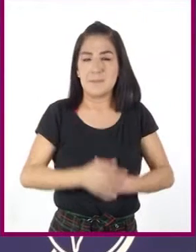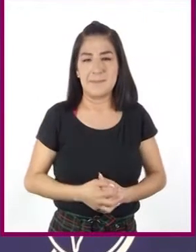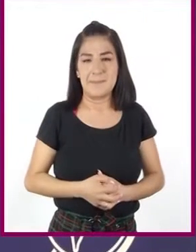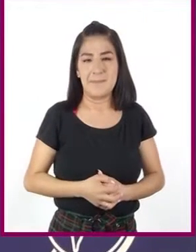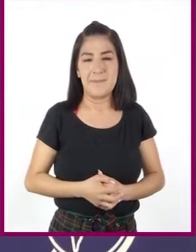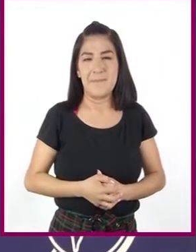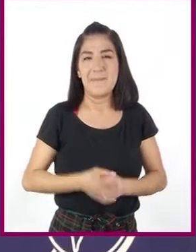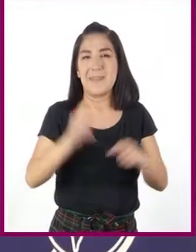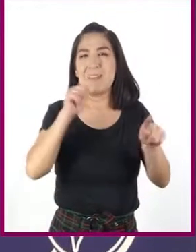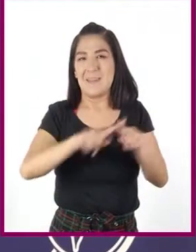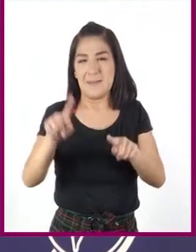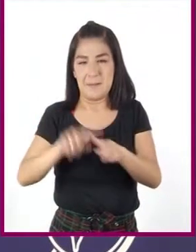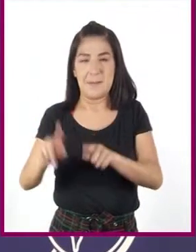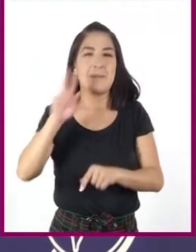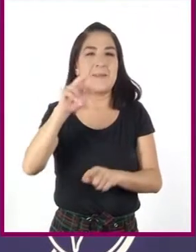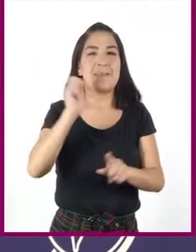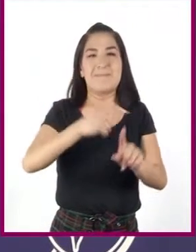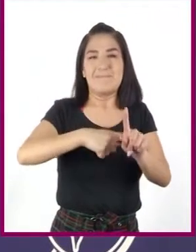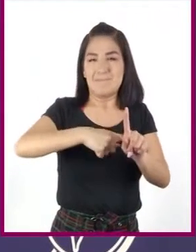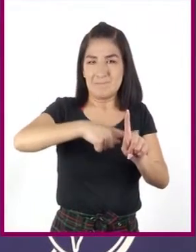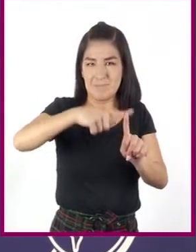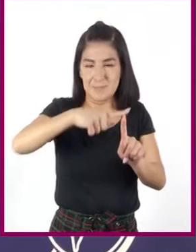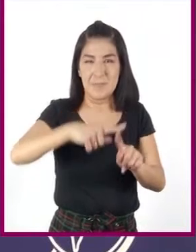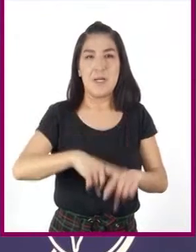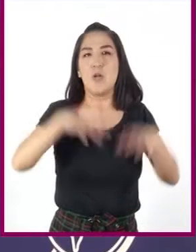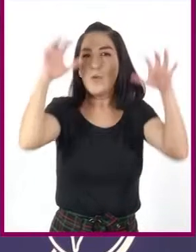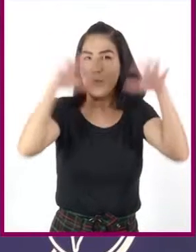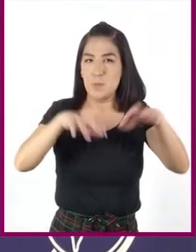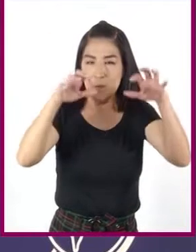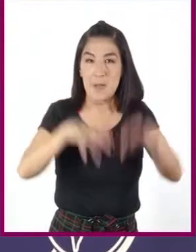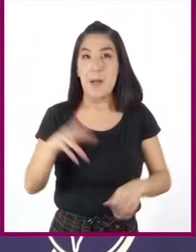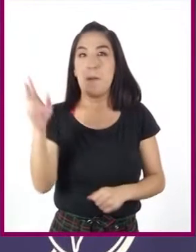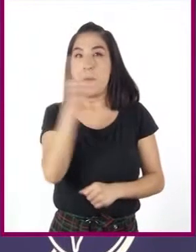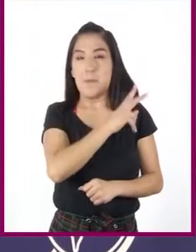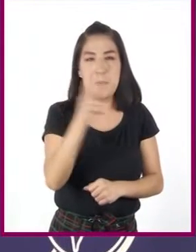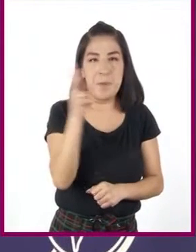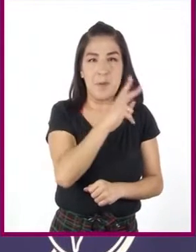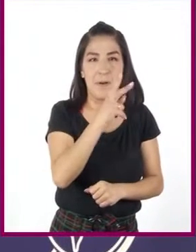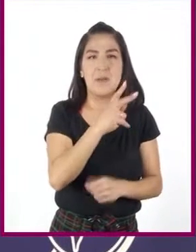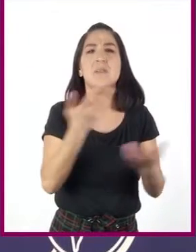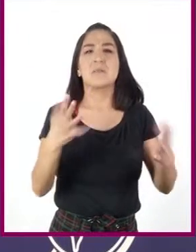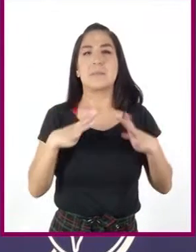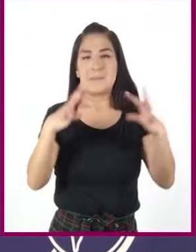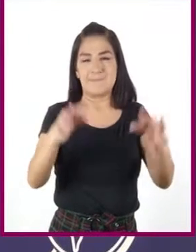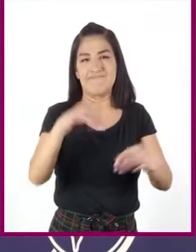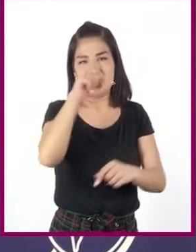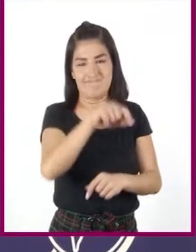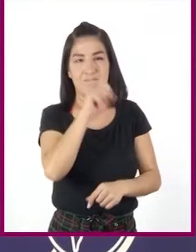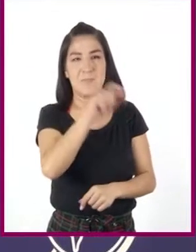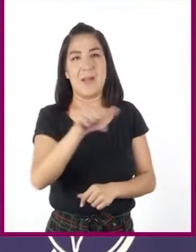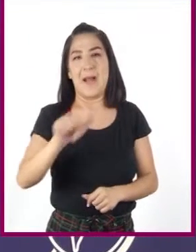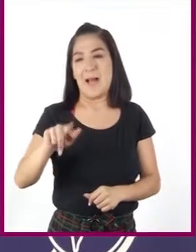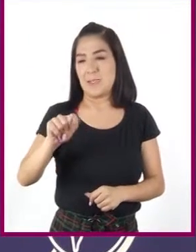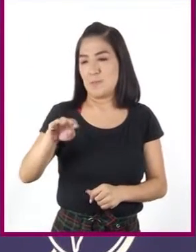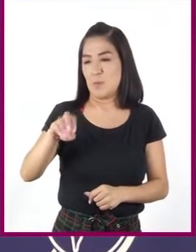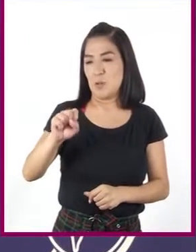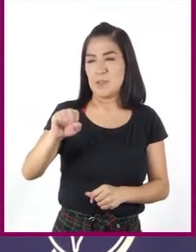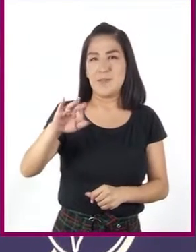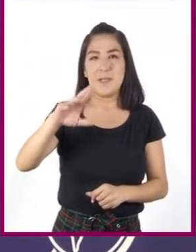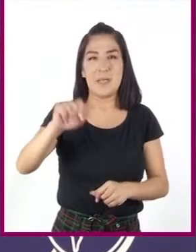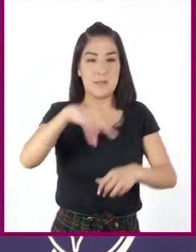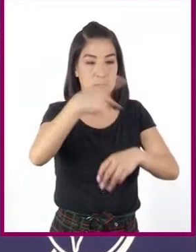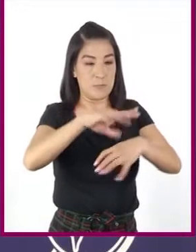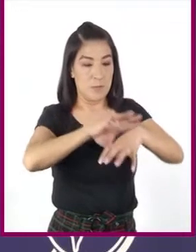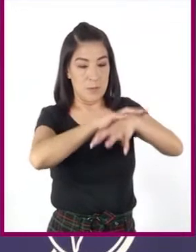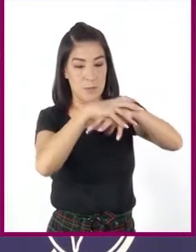Diversos fenómenos como la temperatura, la lluvia y el viento se generan en la atmósfera. Esta capa de aire nos